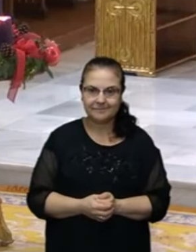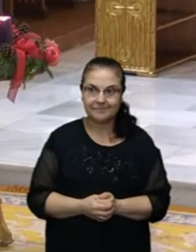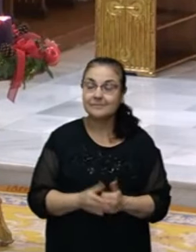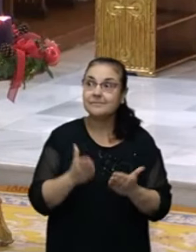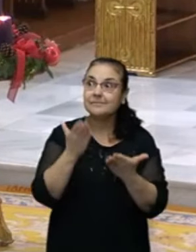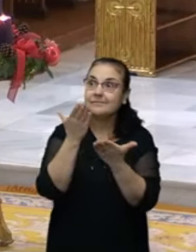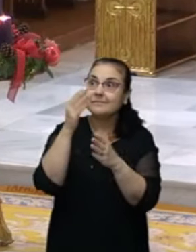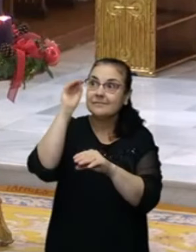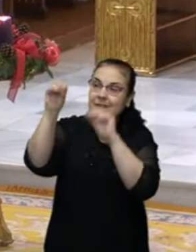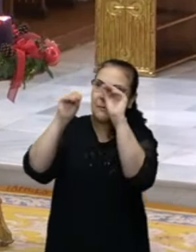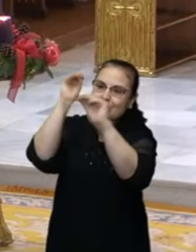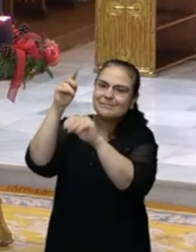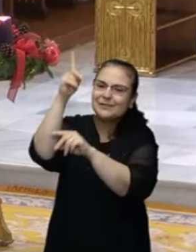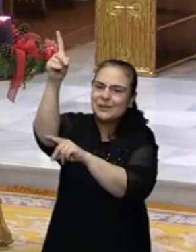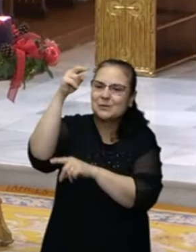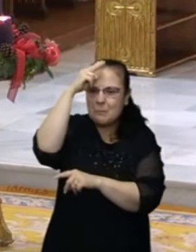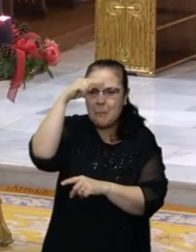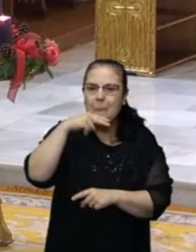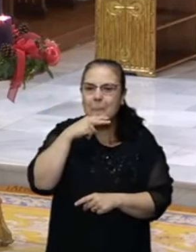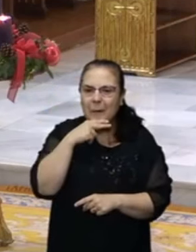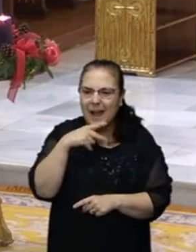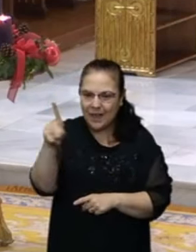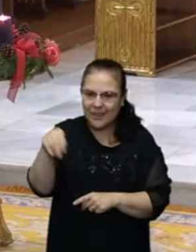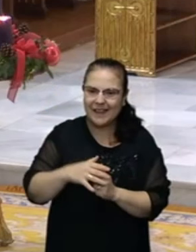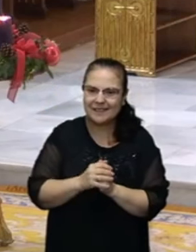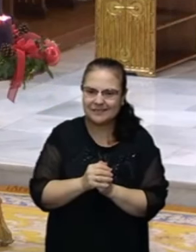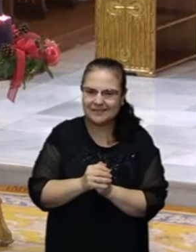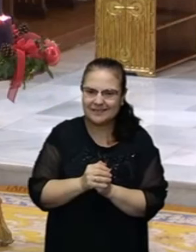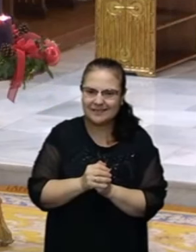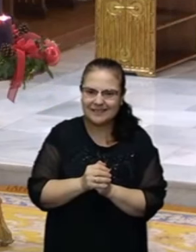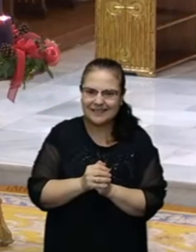Invoquemos a Dios Padre,